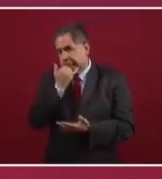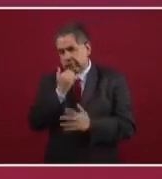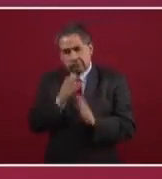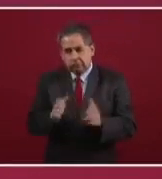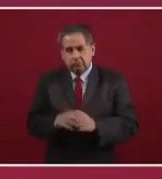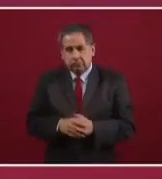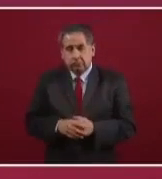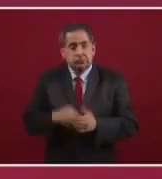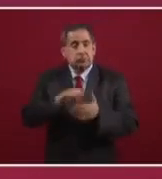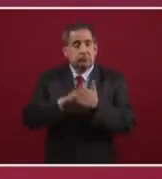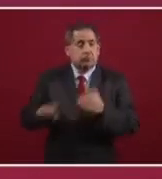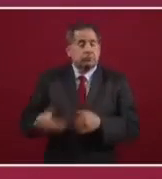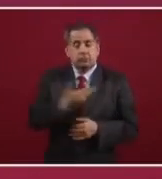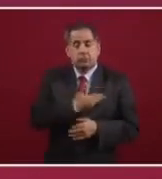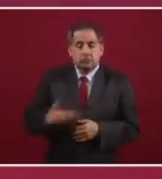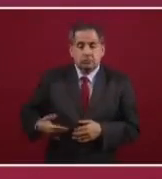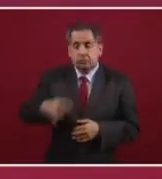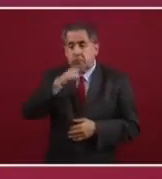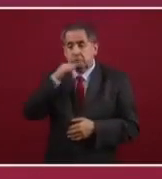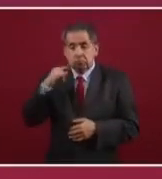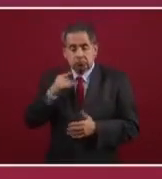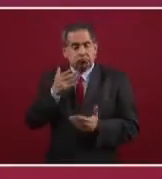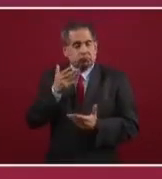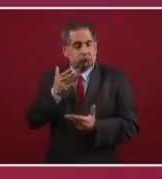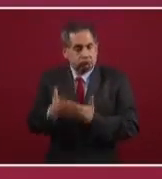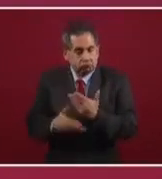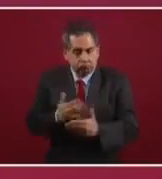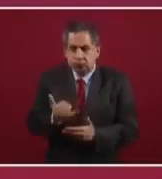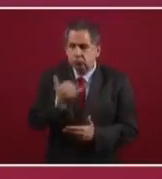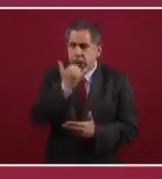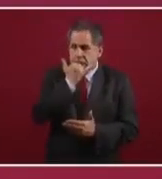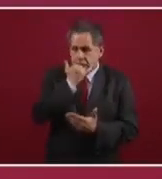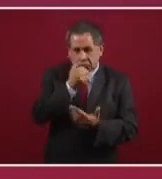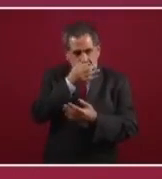En caso del presidente de Chile, hasta ofreció disculpas